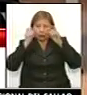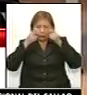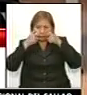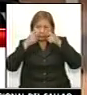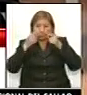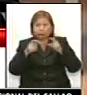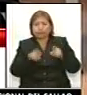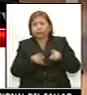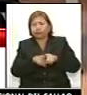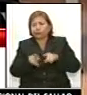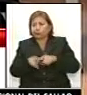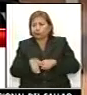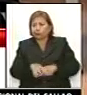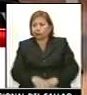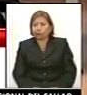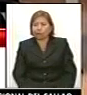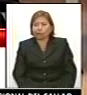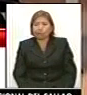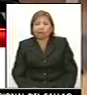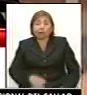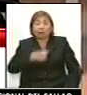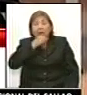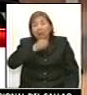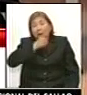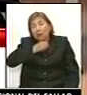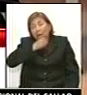era el hombre viejo,